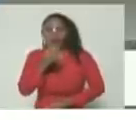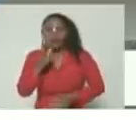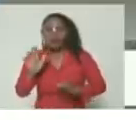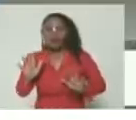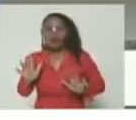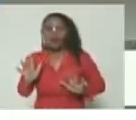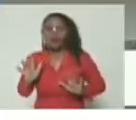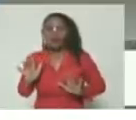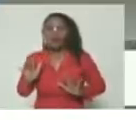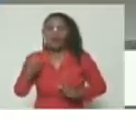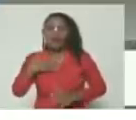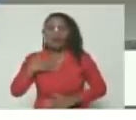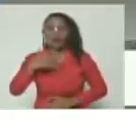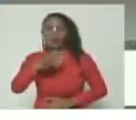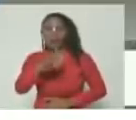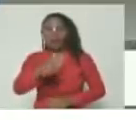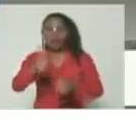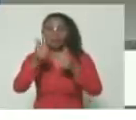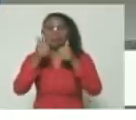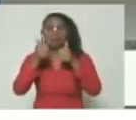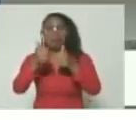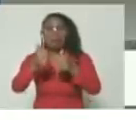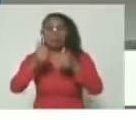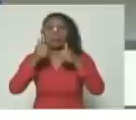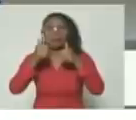me parece muy bien